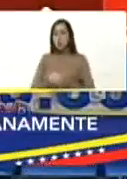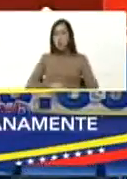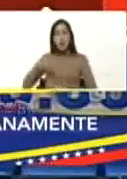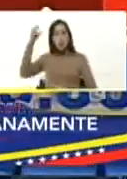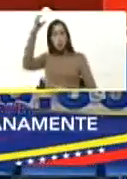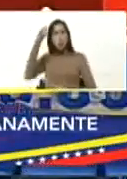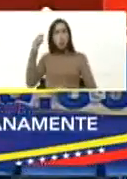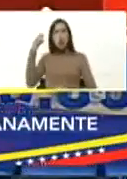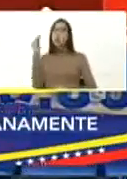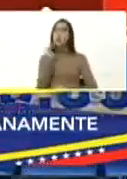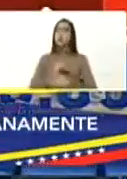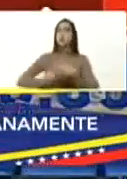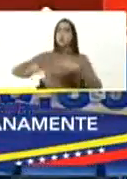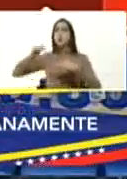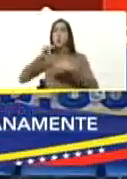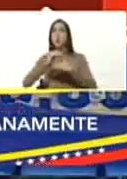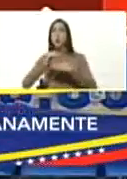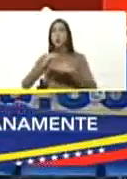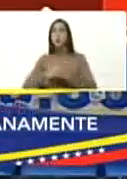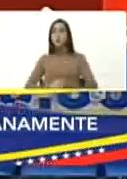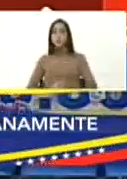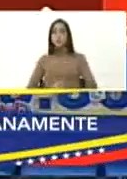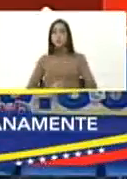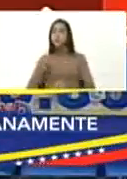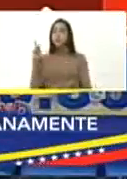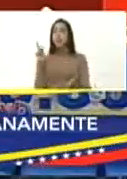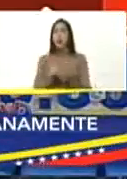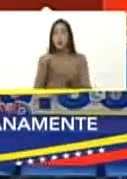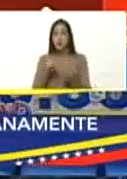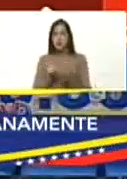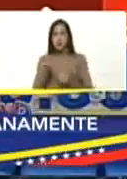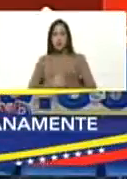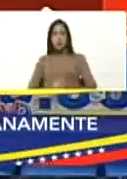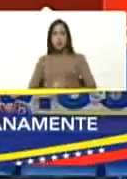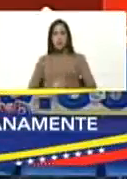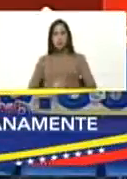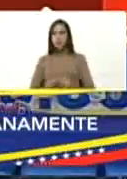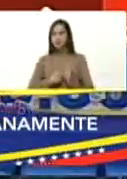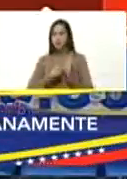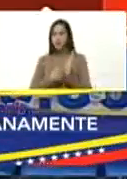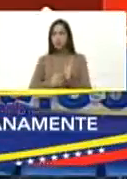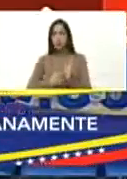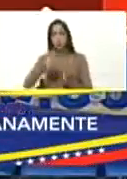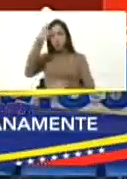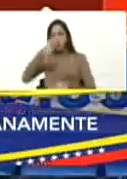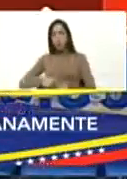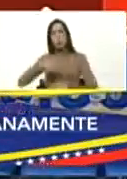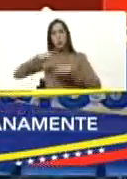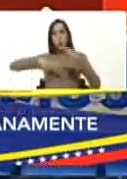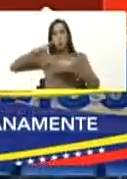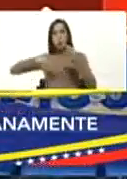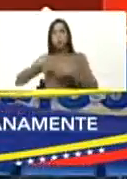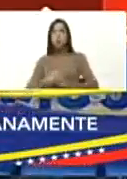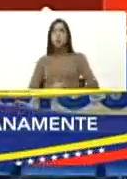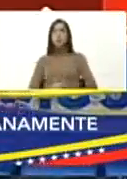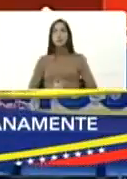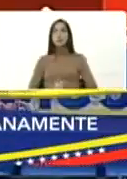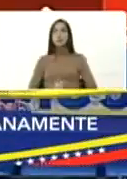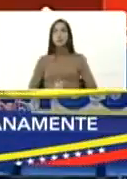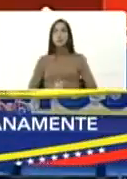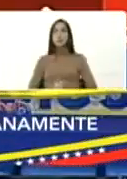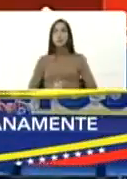conciencia superior de participación, de protagonismo, de construcción. El